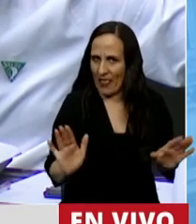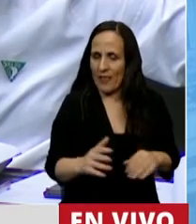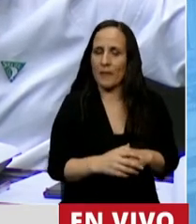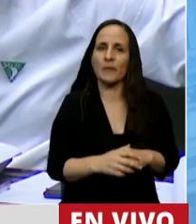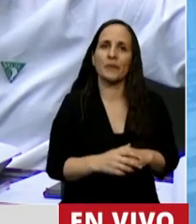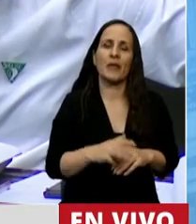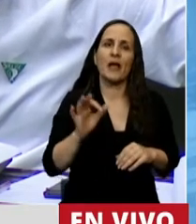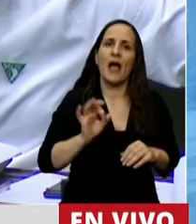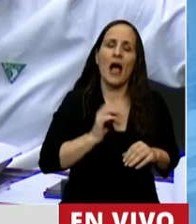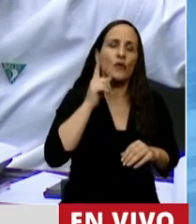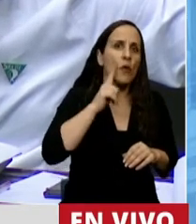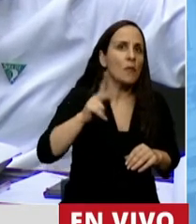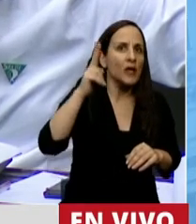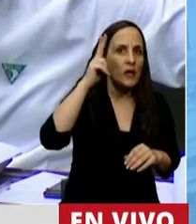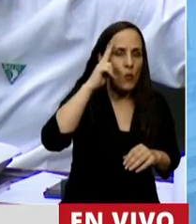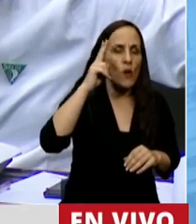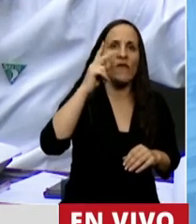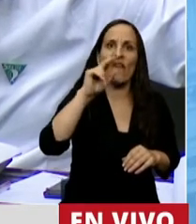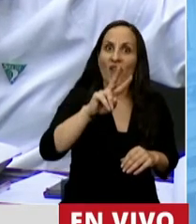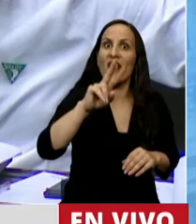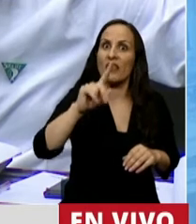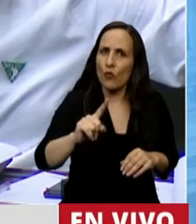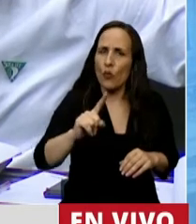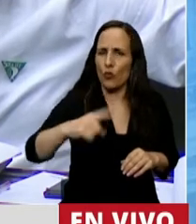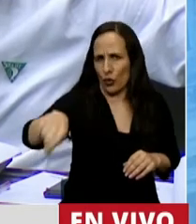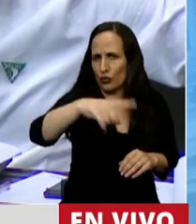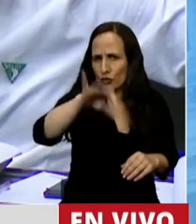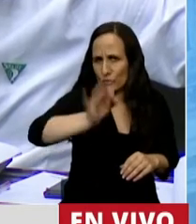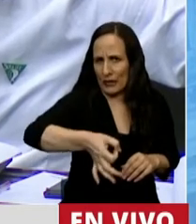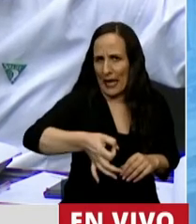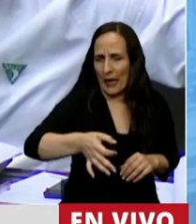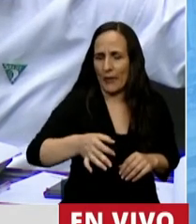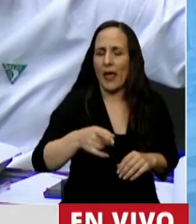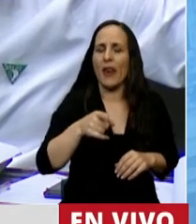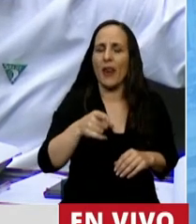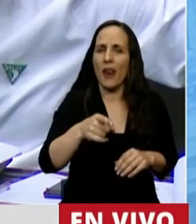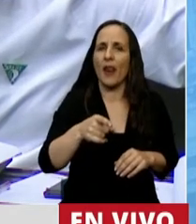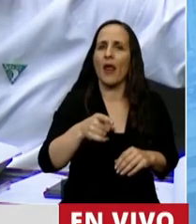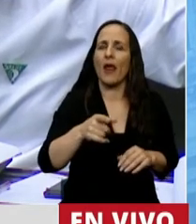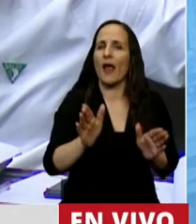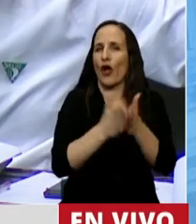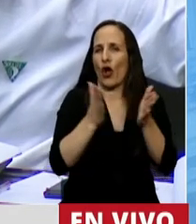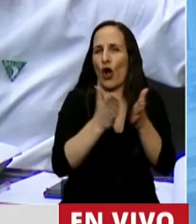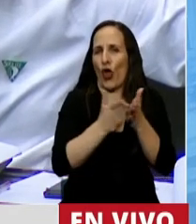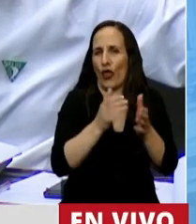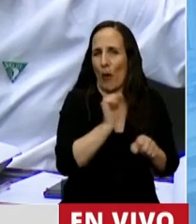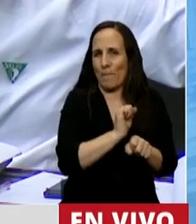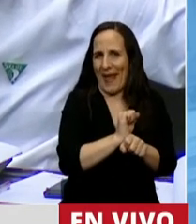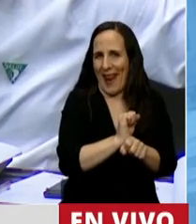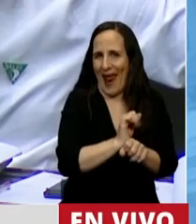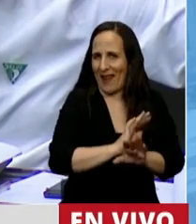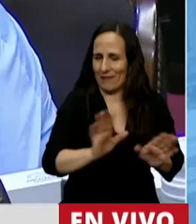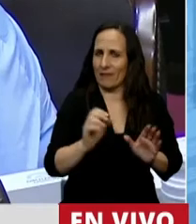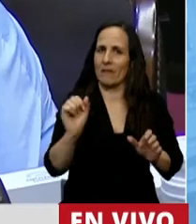Y en el año 1921, ustedes saben, se trató y promulgó el Código Penal, que fue